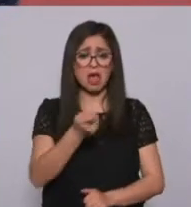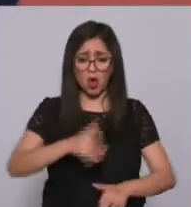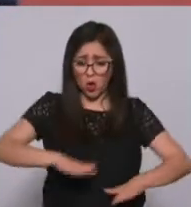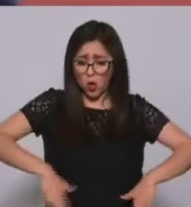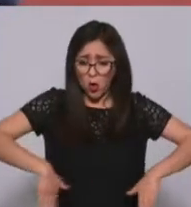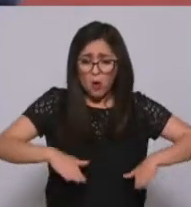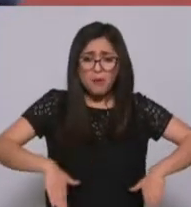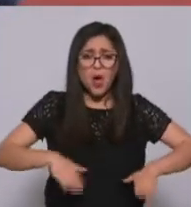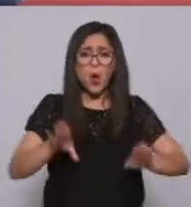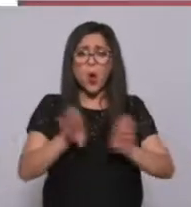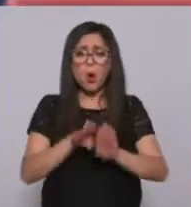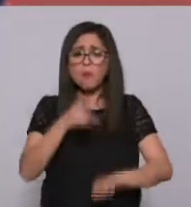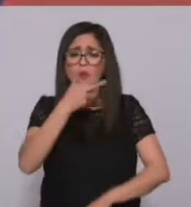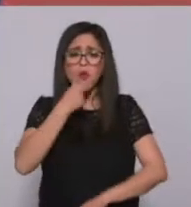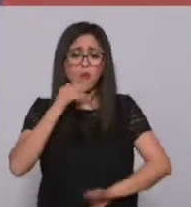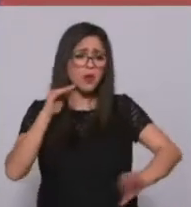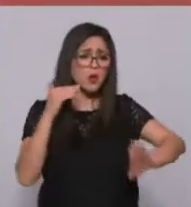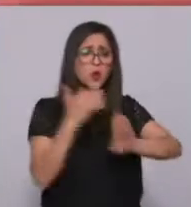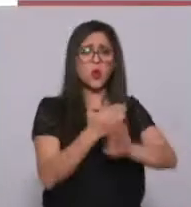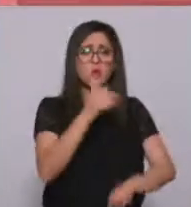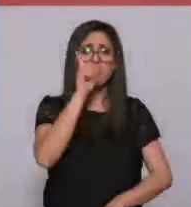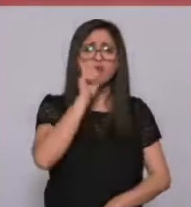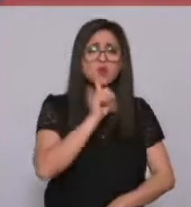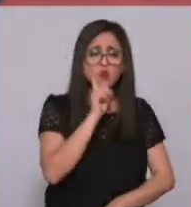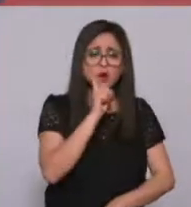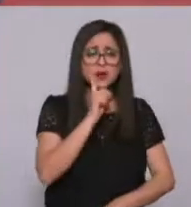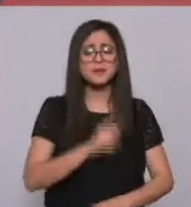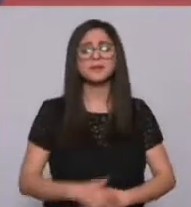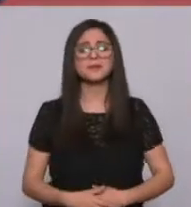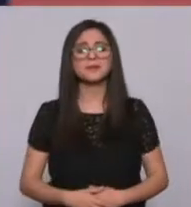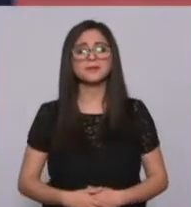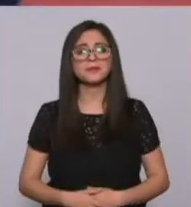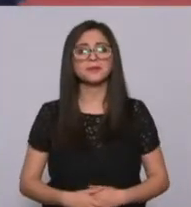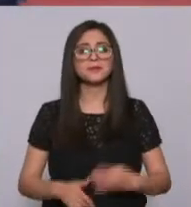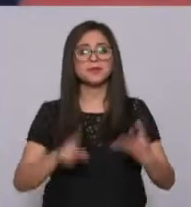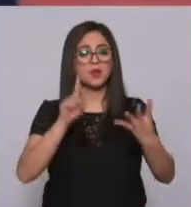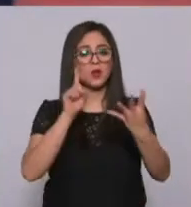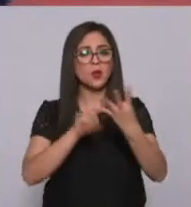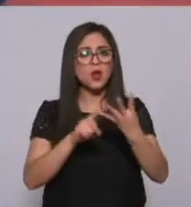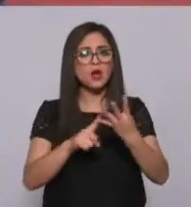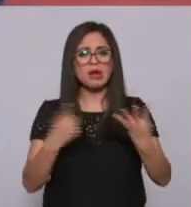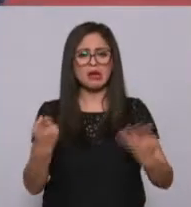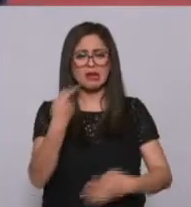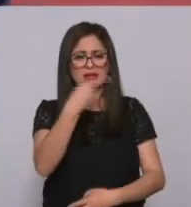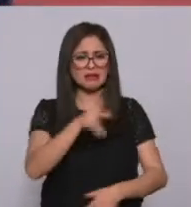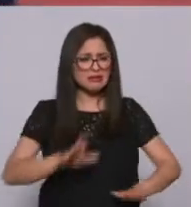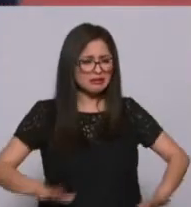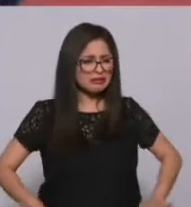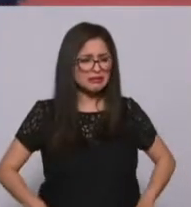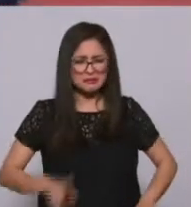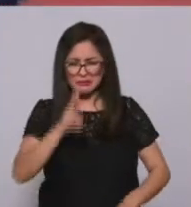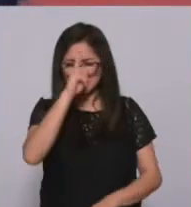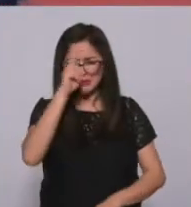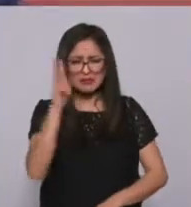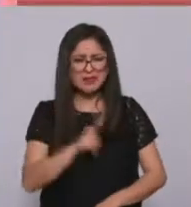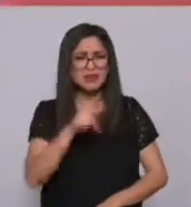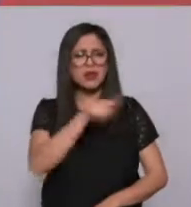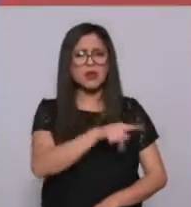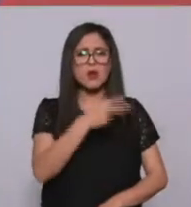agredir a la mujer. 4, un acto de brutalidad, el machismo.